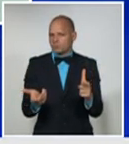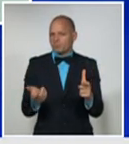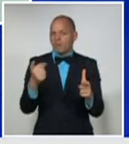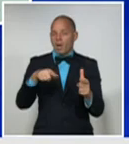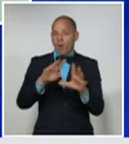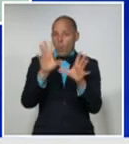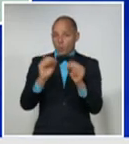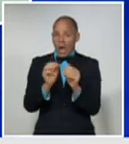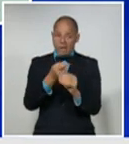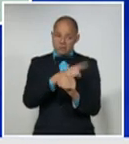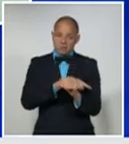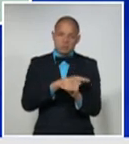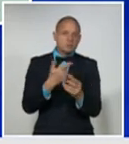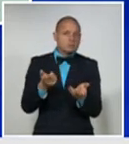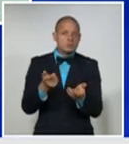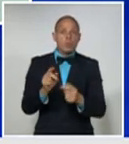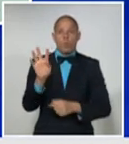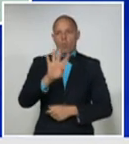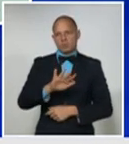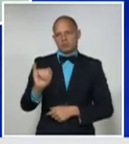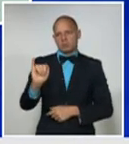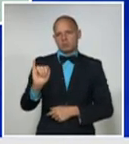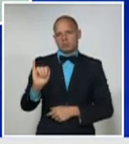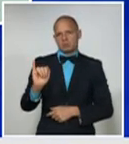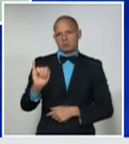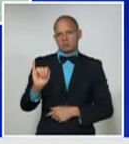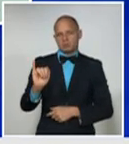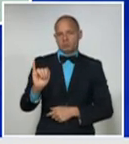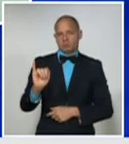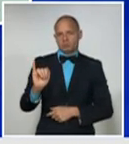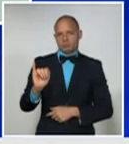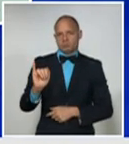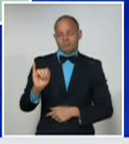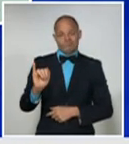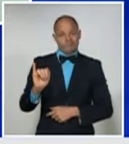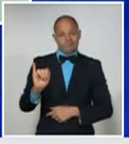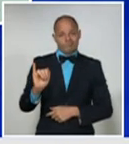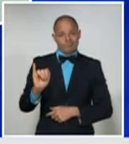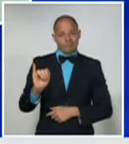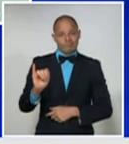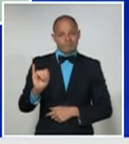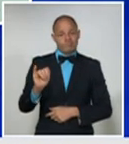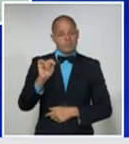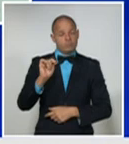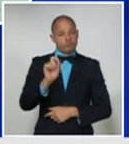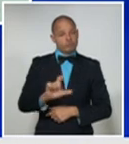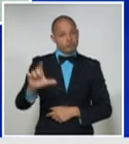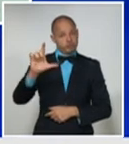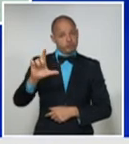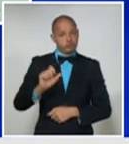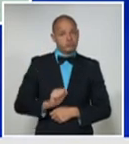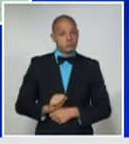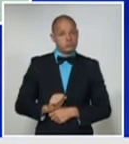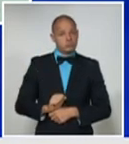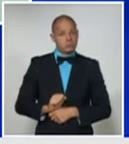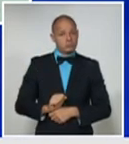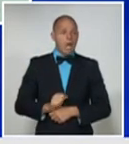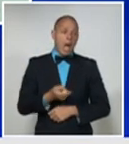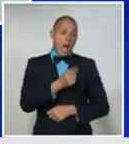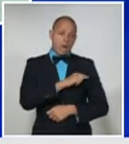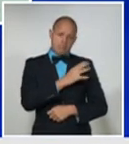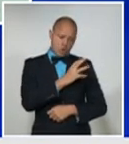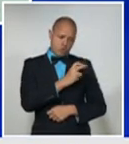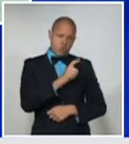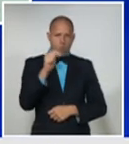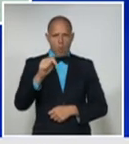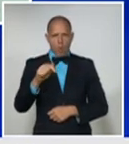en el día de ayer para la provincia de Matanzas es realmente una cifra elevada. 23 más que el día anterior,